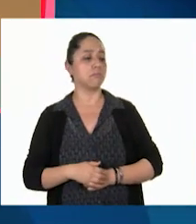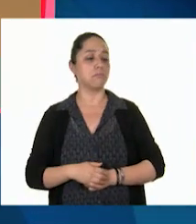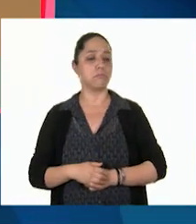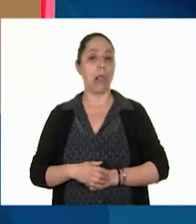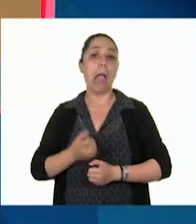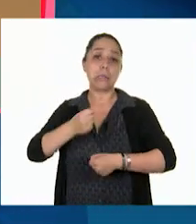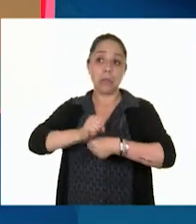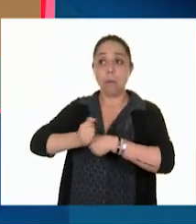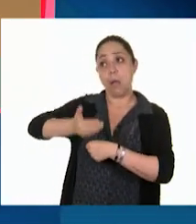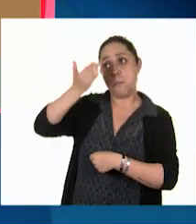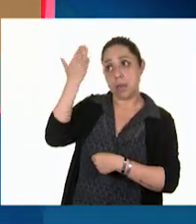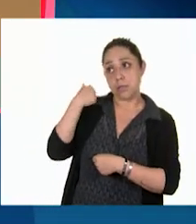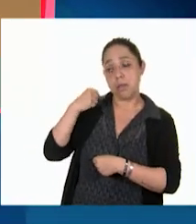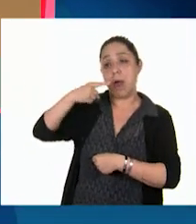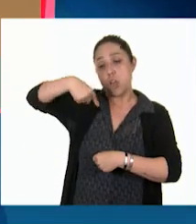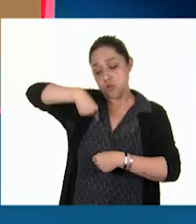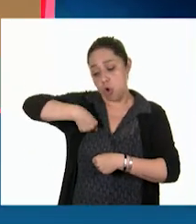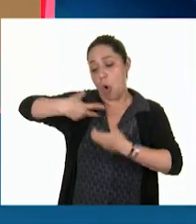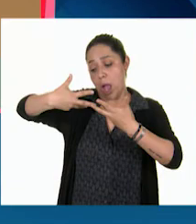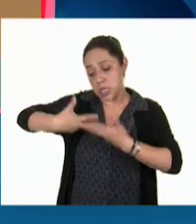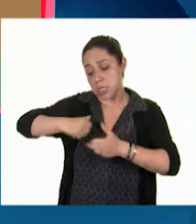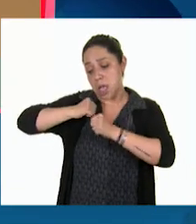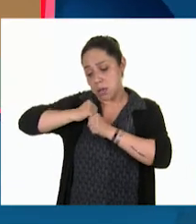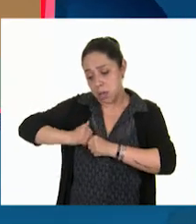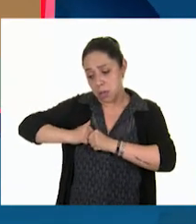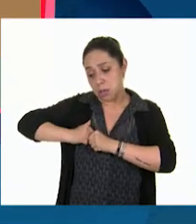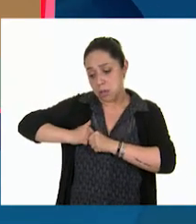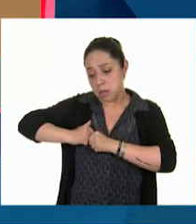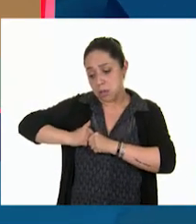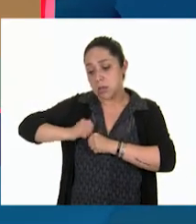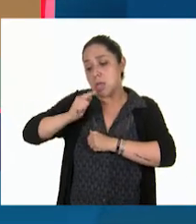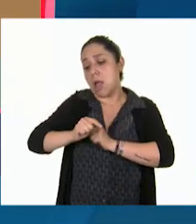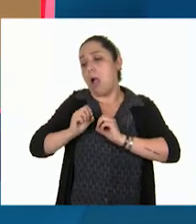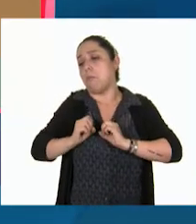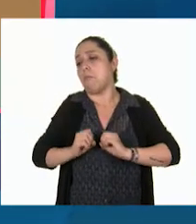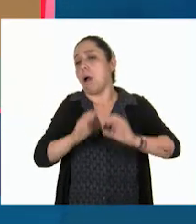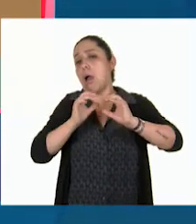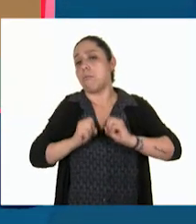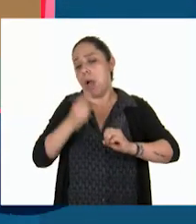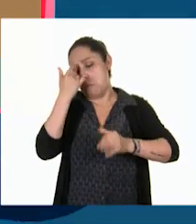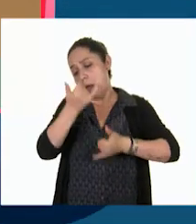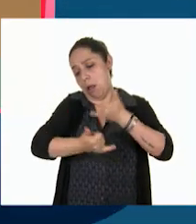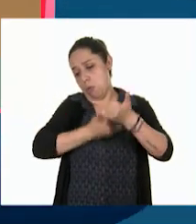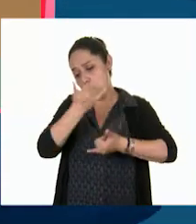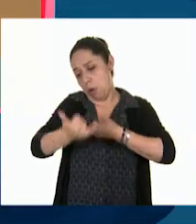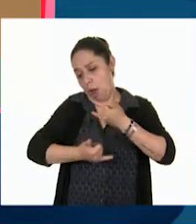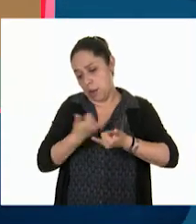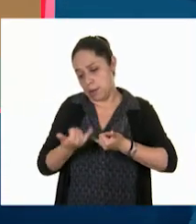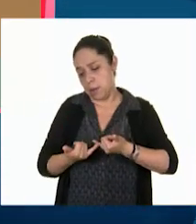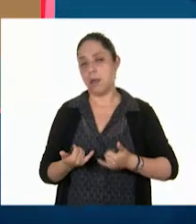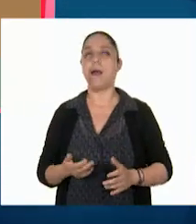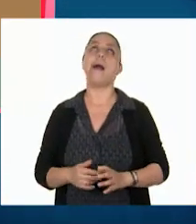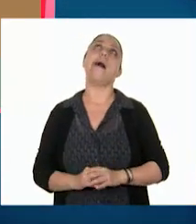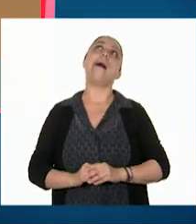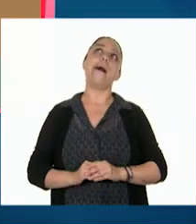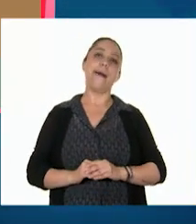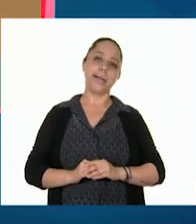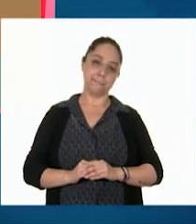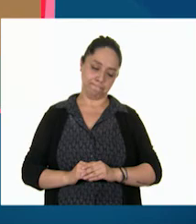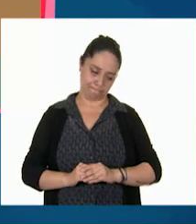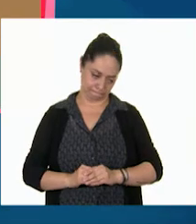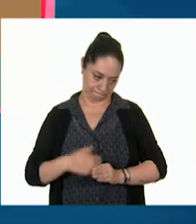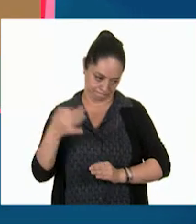semana pasada le tocó a ella hacerlo y a mí me dejó más tiempo para jugar. ¡Ay,